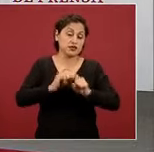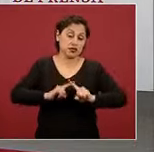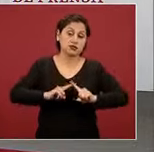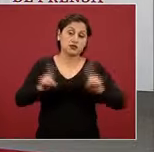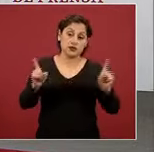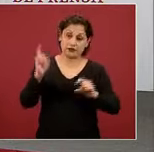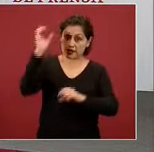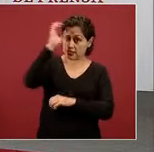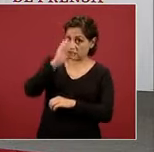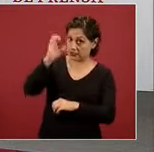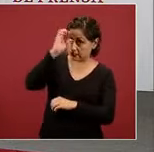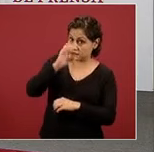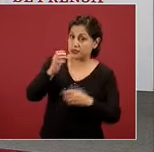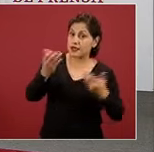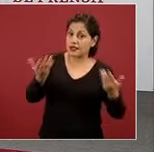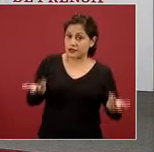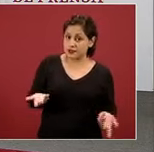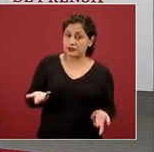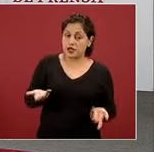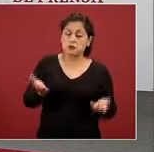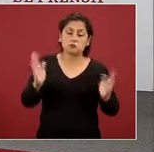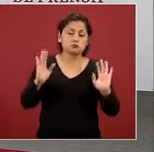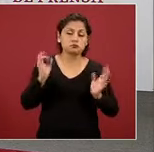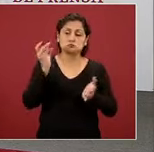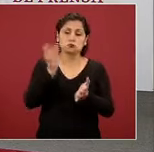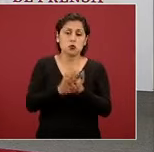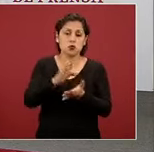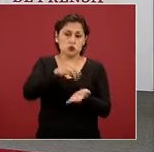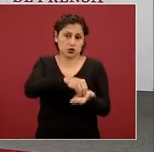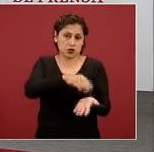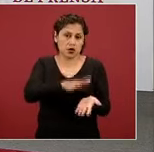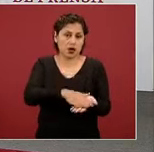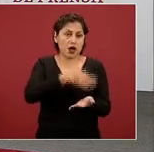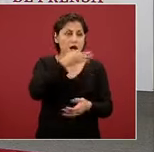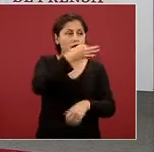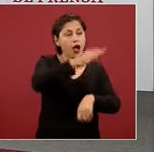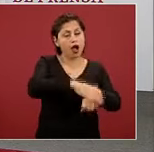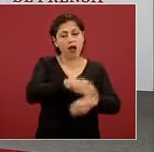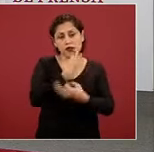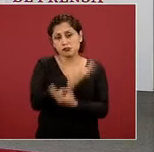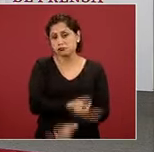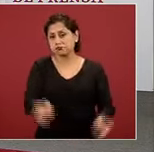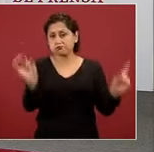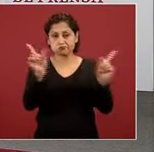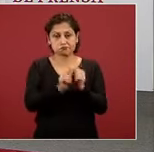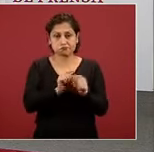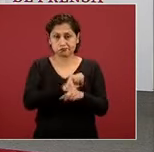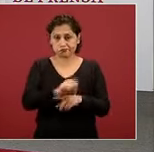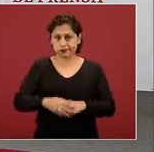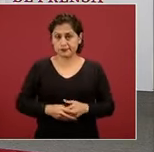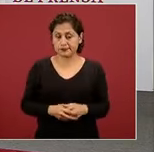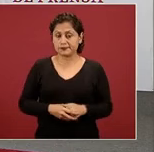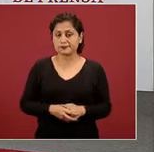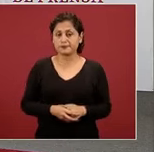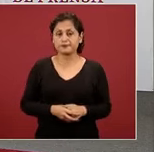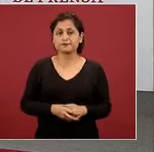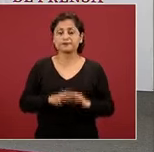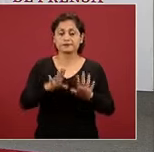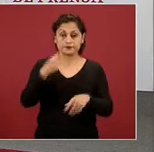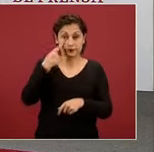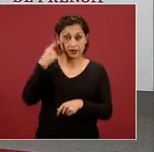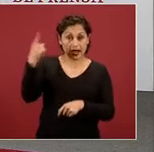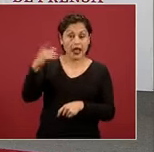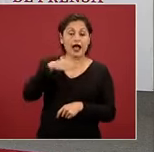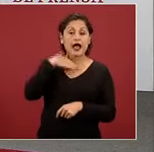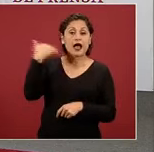ciencia, sino más bien de carácter enunciativo, por llamarle de alguna manera. Vemos una epidemia explosiva